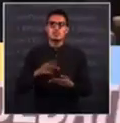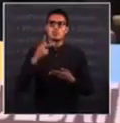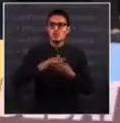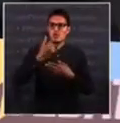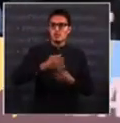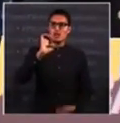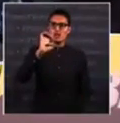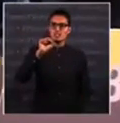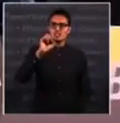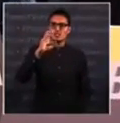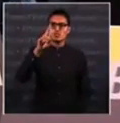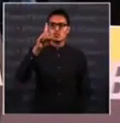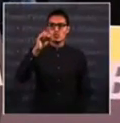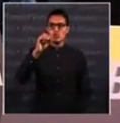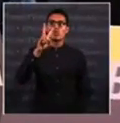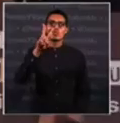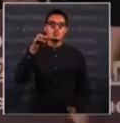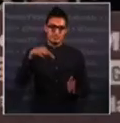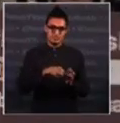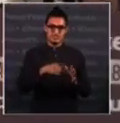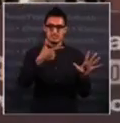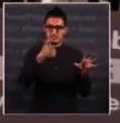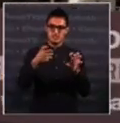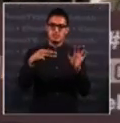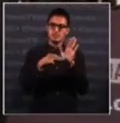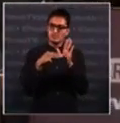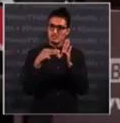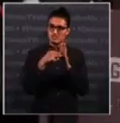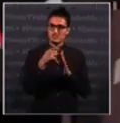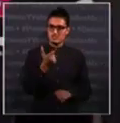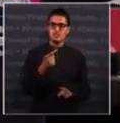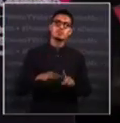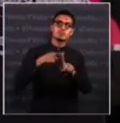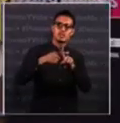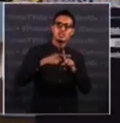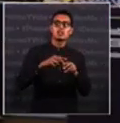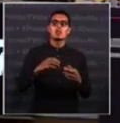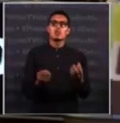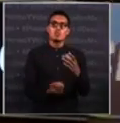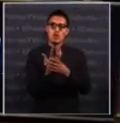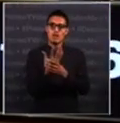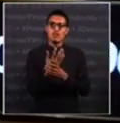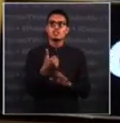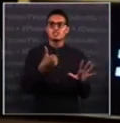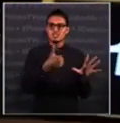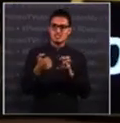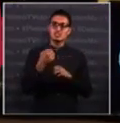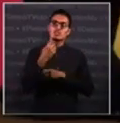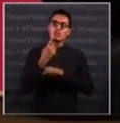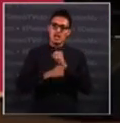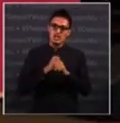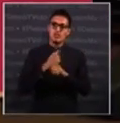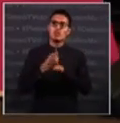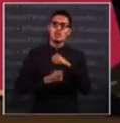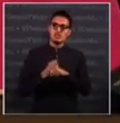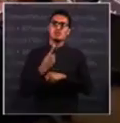El programa Escudo, que son 2.700 millones de pesos, más una renovación de membresía de 600 cada año. ¿Y todo